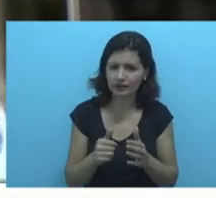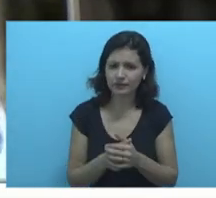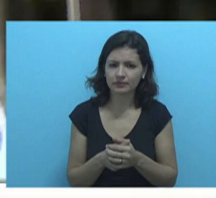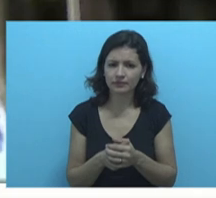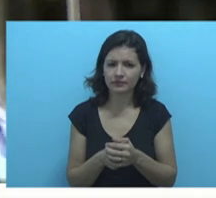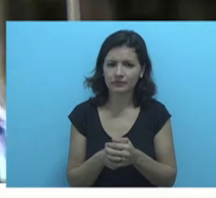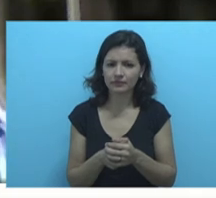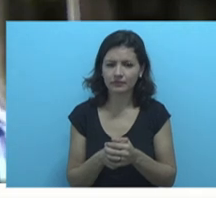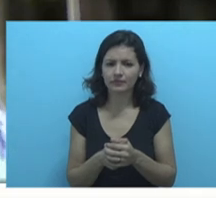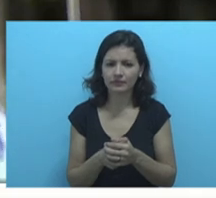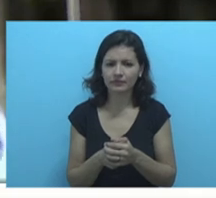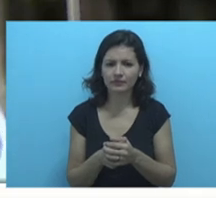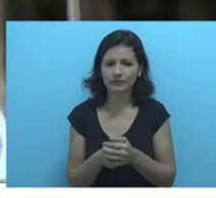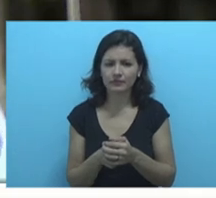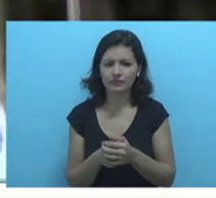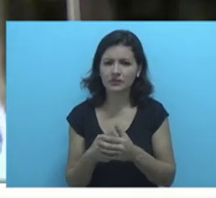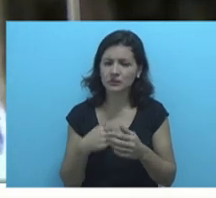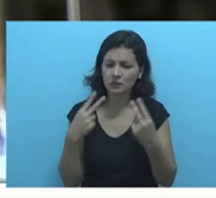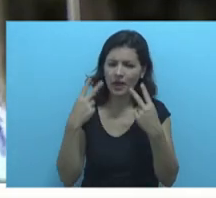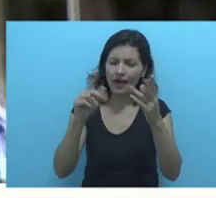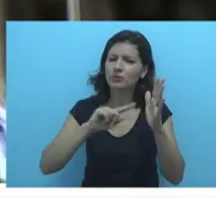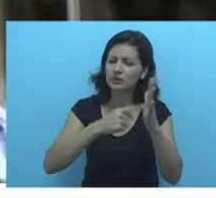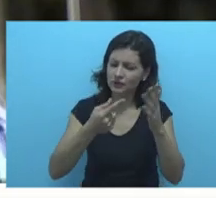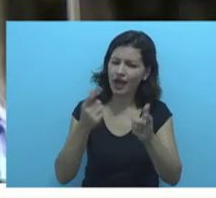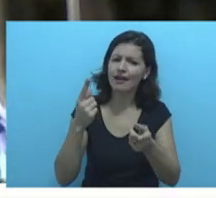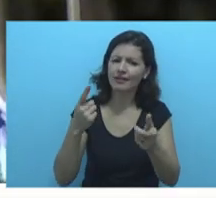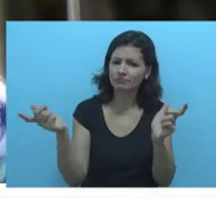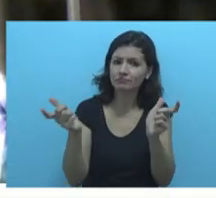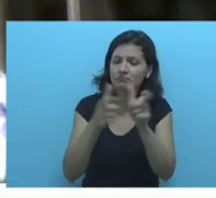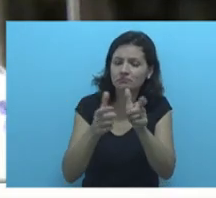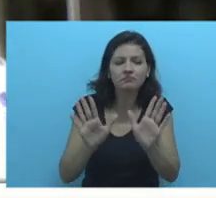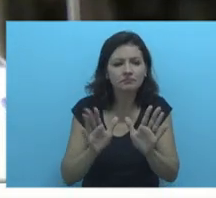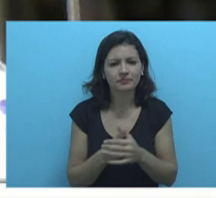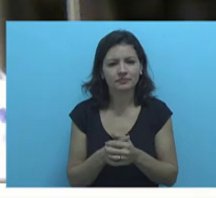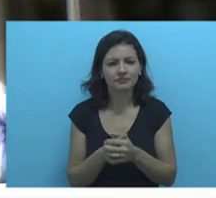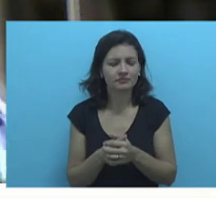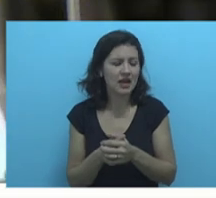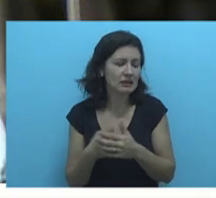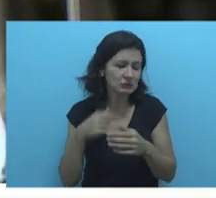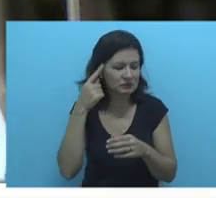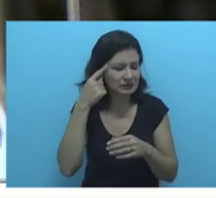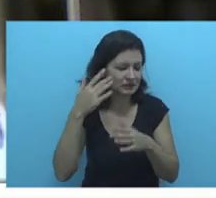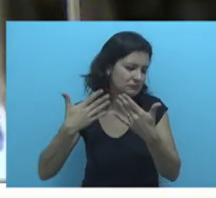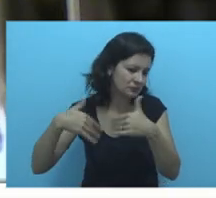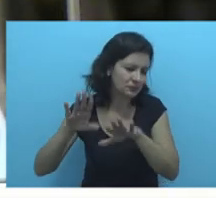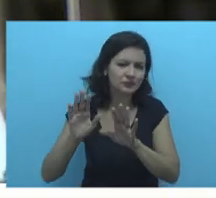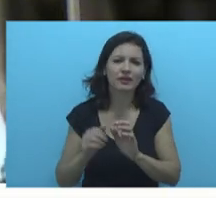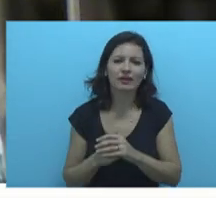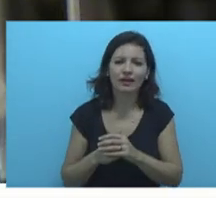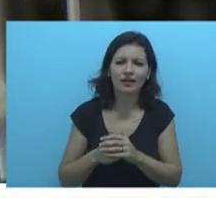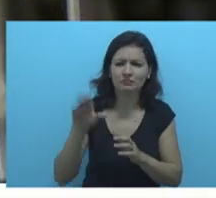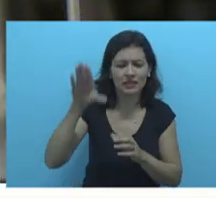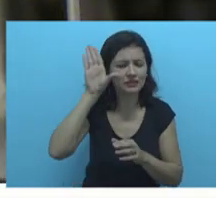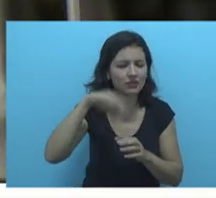Y me dice: cuando yo esté por Buenos Aires te escribo y coordinamos. Y yo pensé que iba a quedar así, que había sido un gesto cordial.